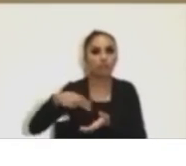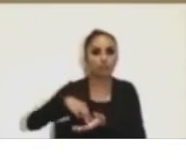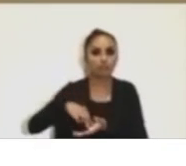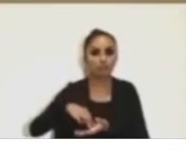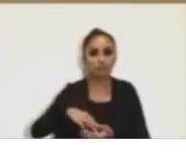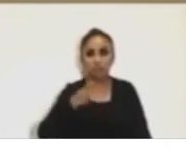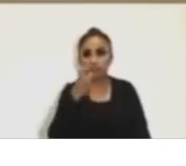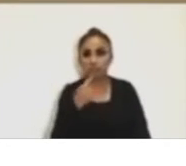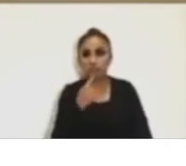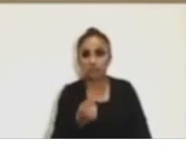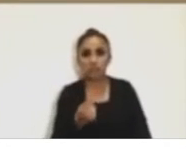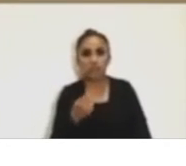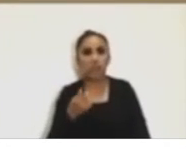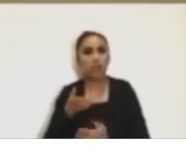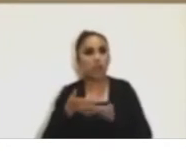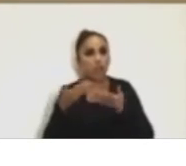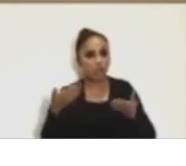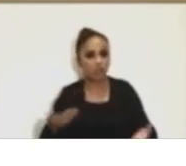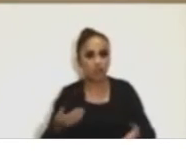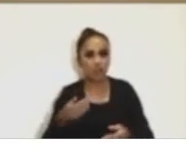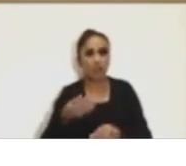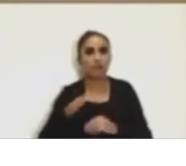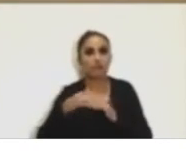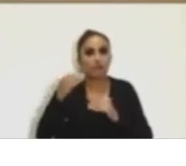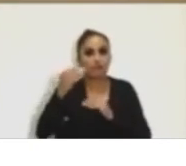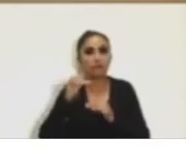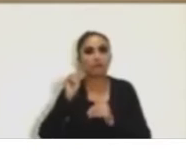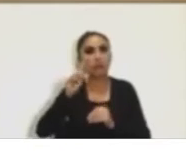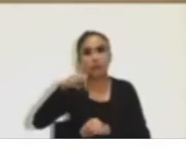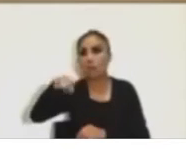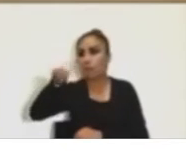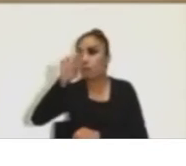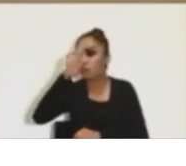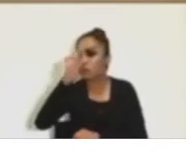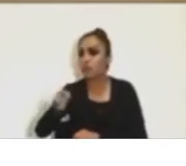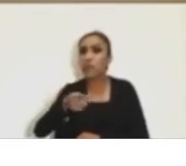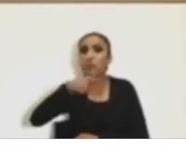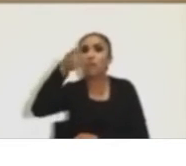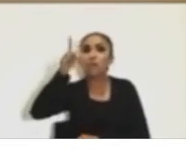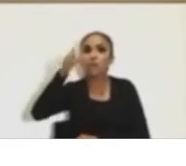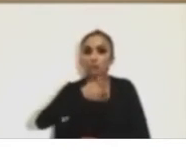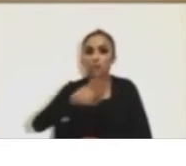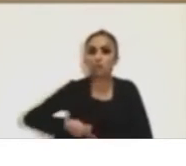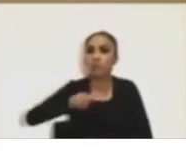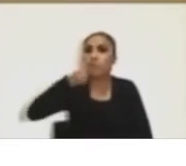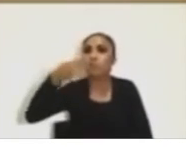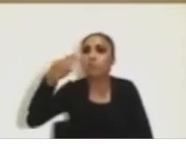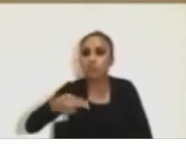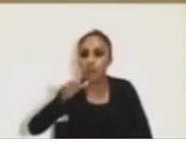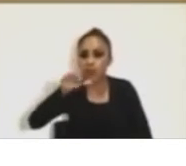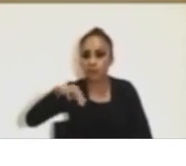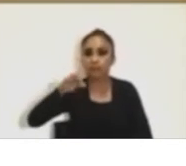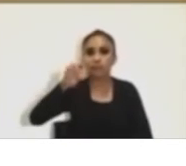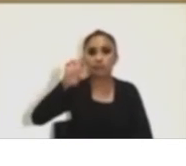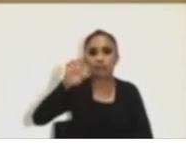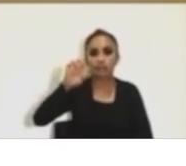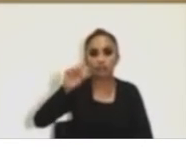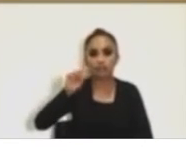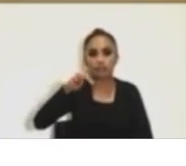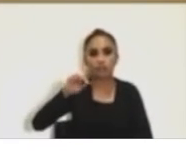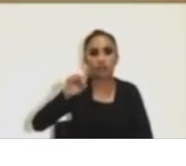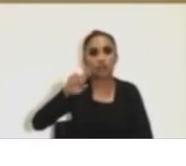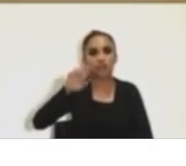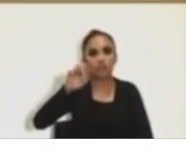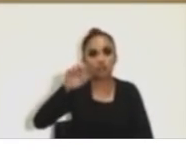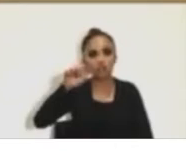Se ha llegado prácticamente al extremo de prohibir mencionar el nombre del presidente de la República, Andrés Manuel López Obrador, y